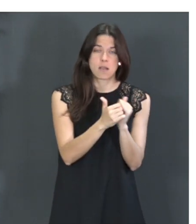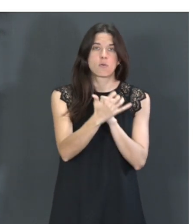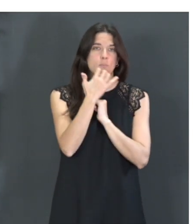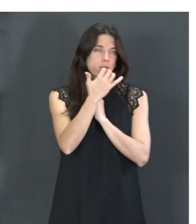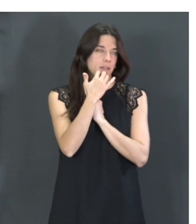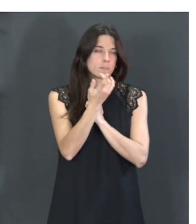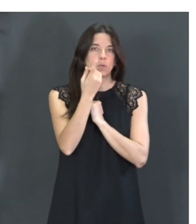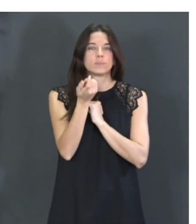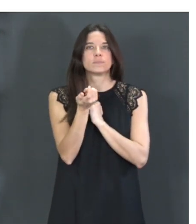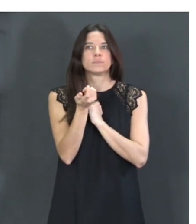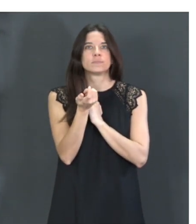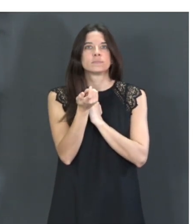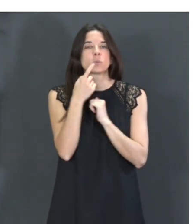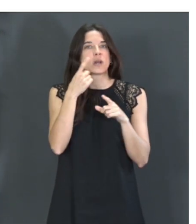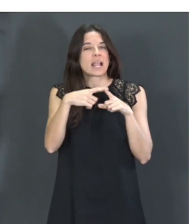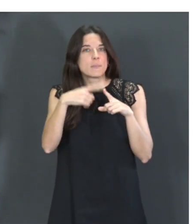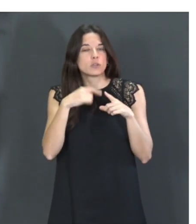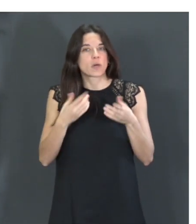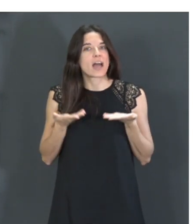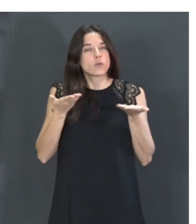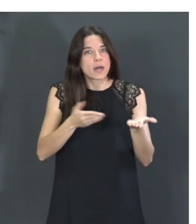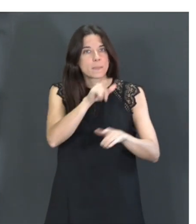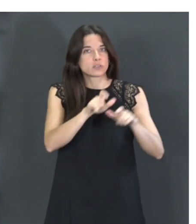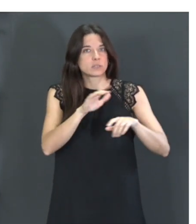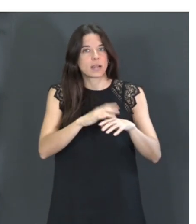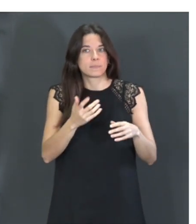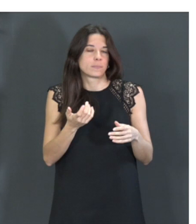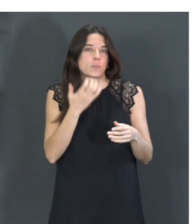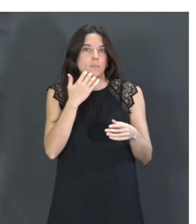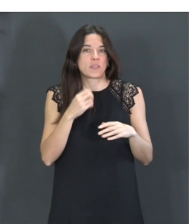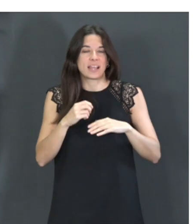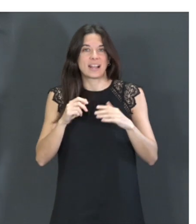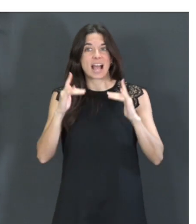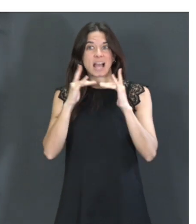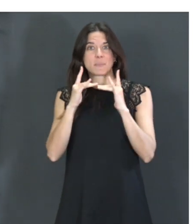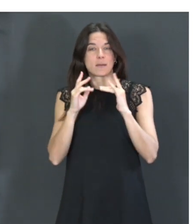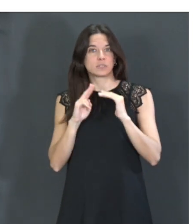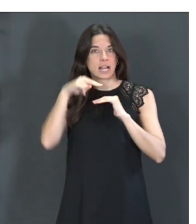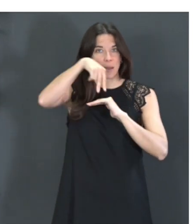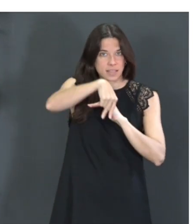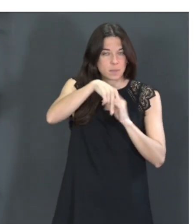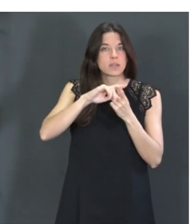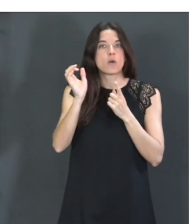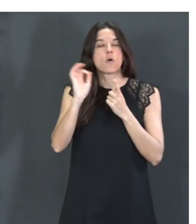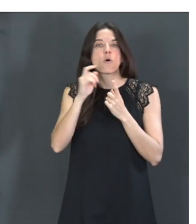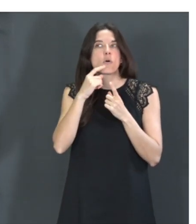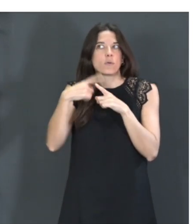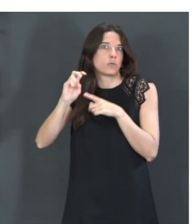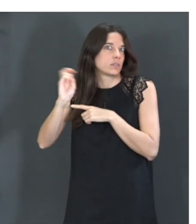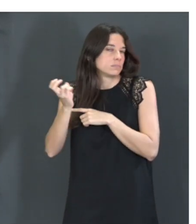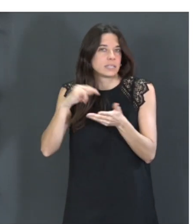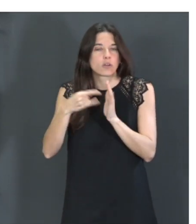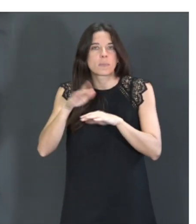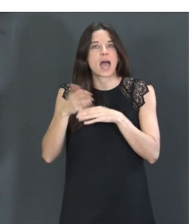un dispositivo que ayude a las personas pues, a levantarse de una cama, o otros dispositivos tecnológicos para ayuda en situaciones